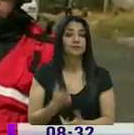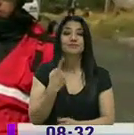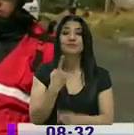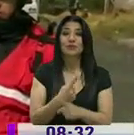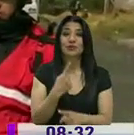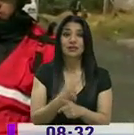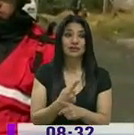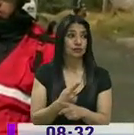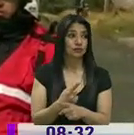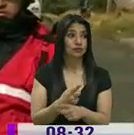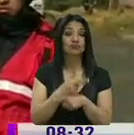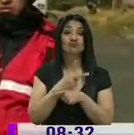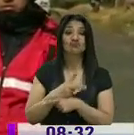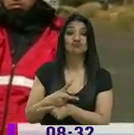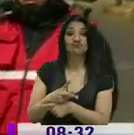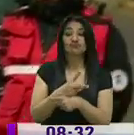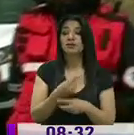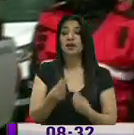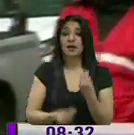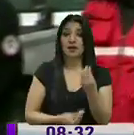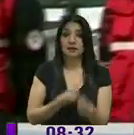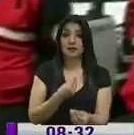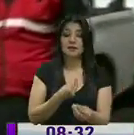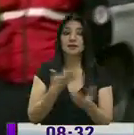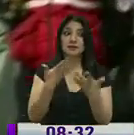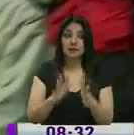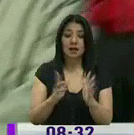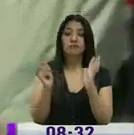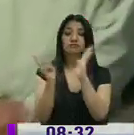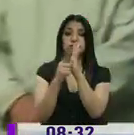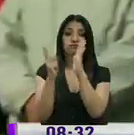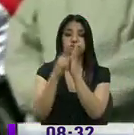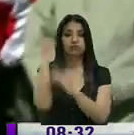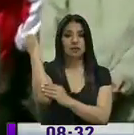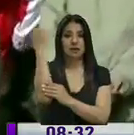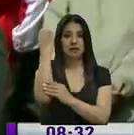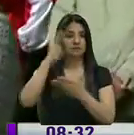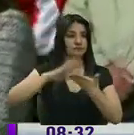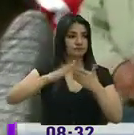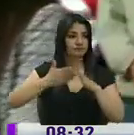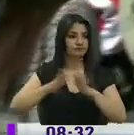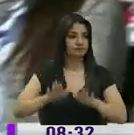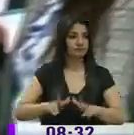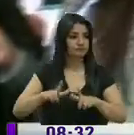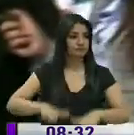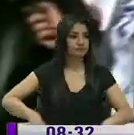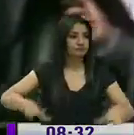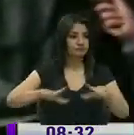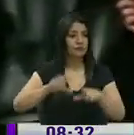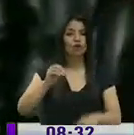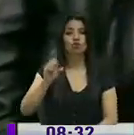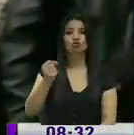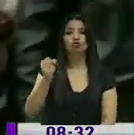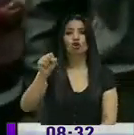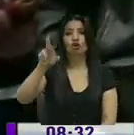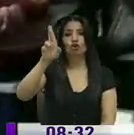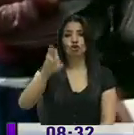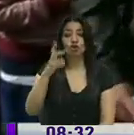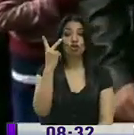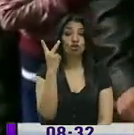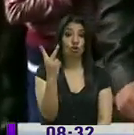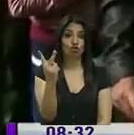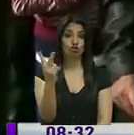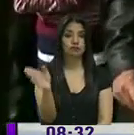parte de la prevención es que se ha colocado estas alarmas comunitarias de aquí en el sector de osorio están dos de las